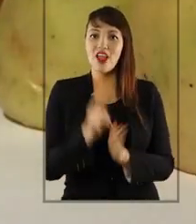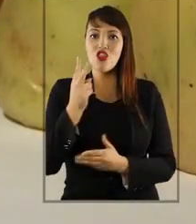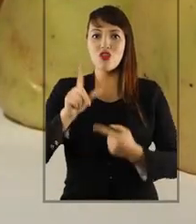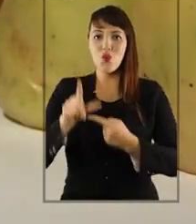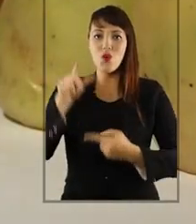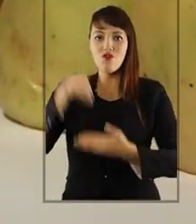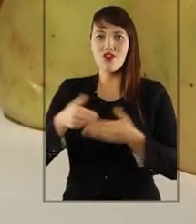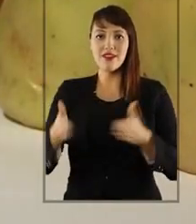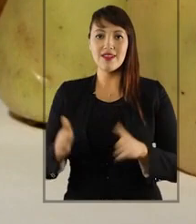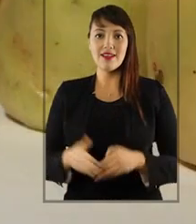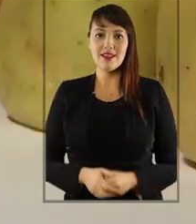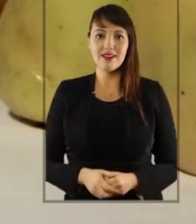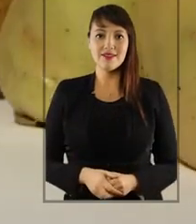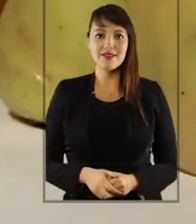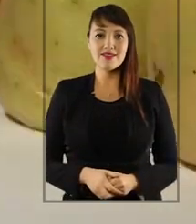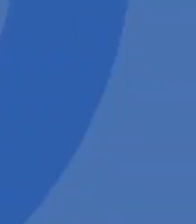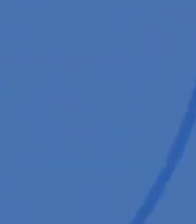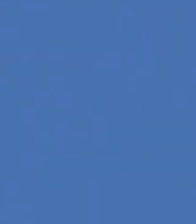julio, vota Frente Amplio.